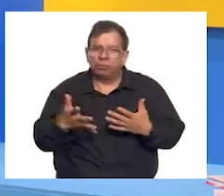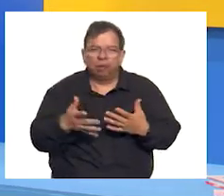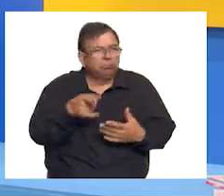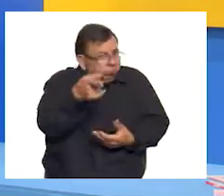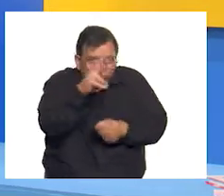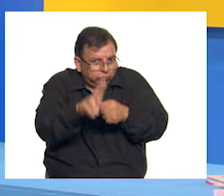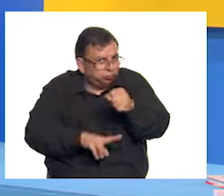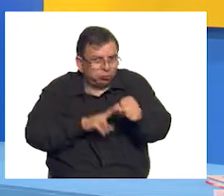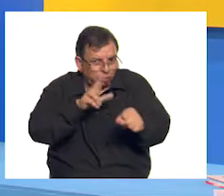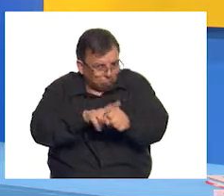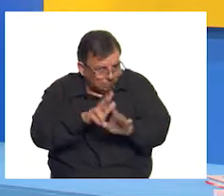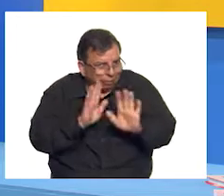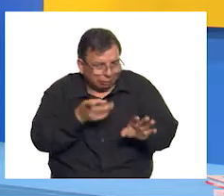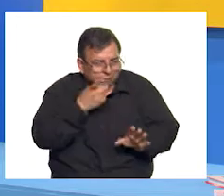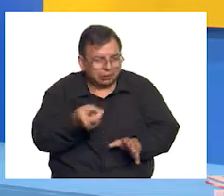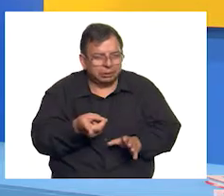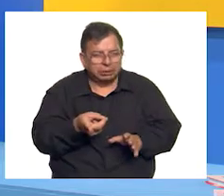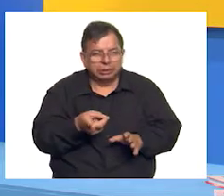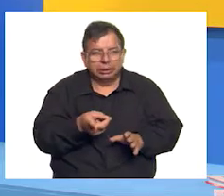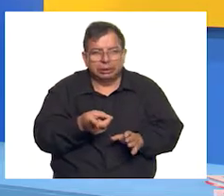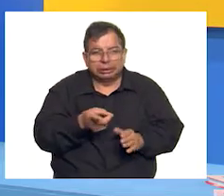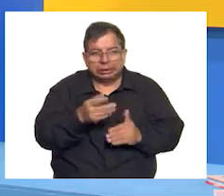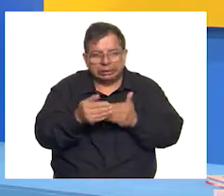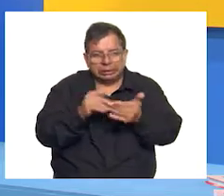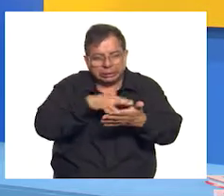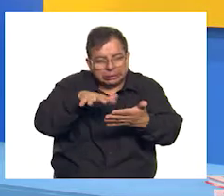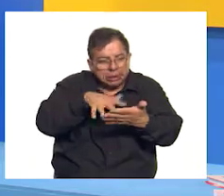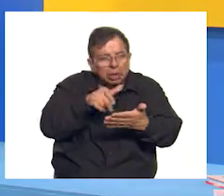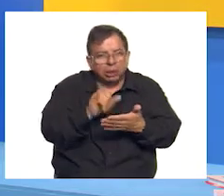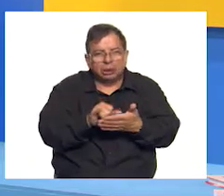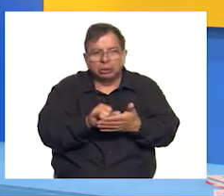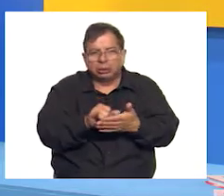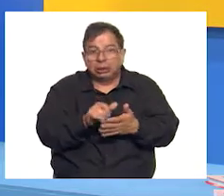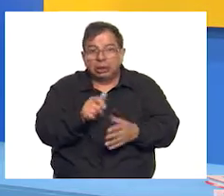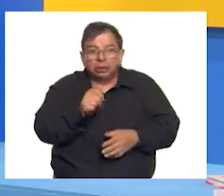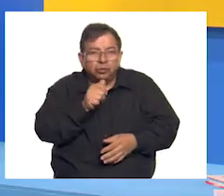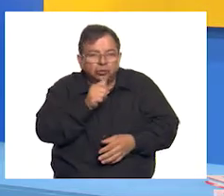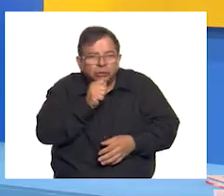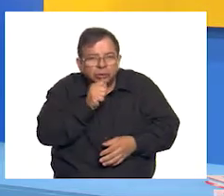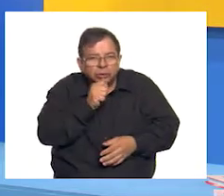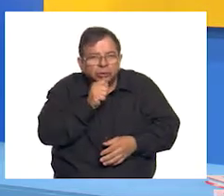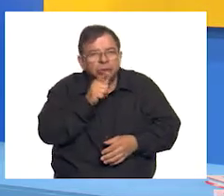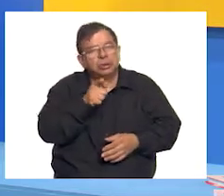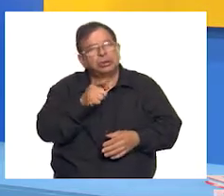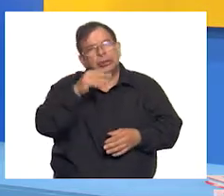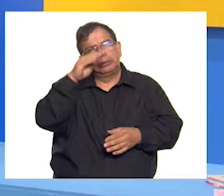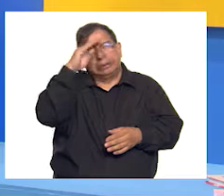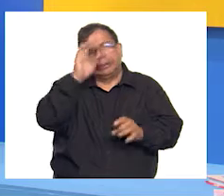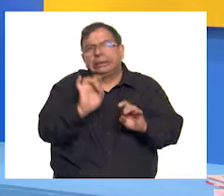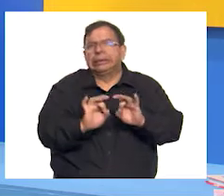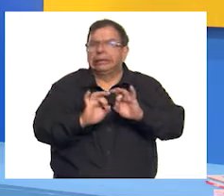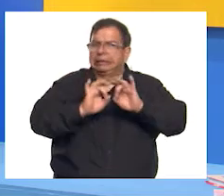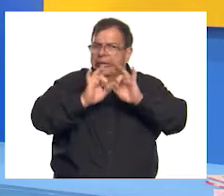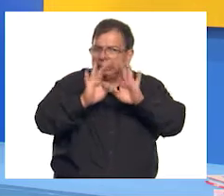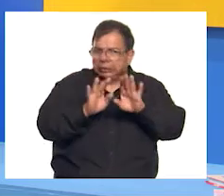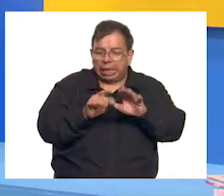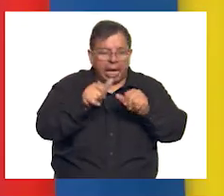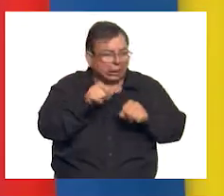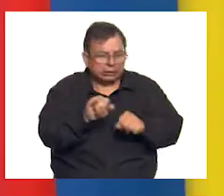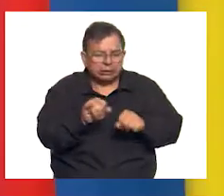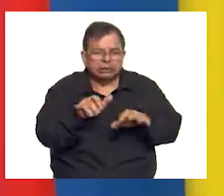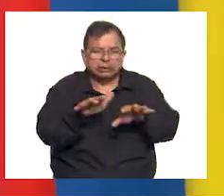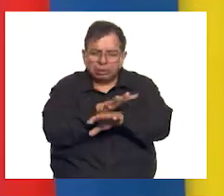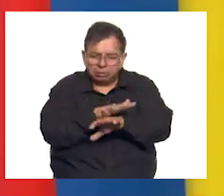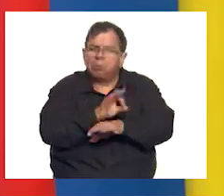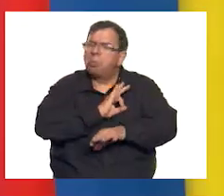es normal y parte de la producción de textos. Y si aún no lo hacen, consideren que les puede pasar y que está bien.